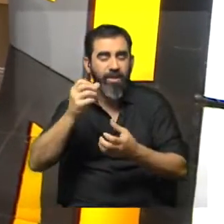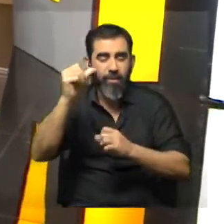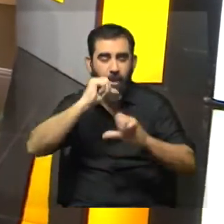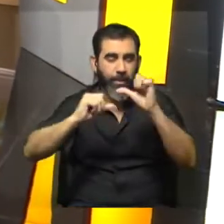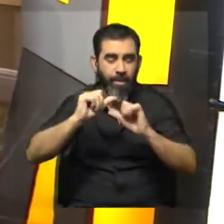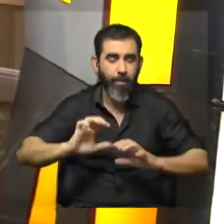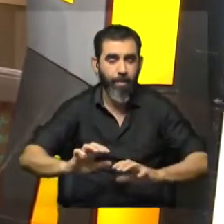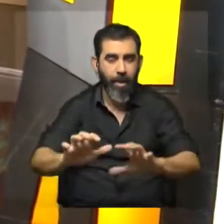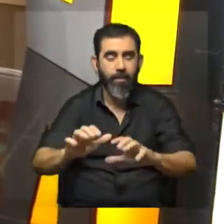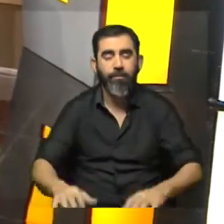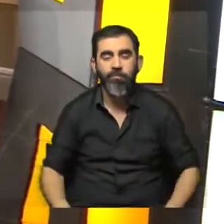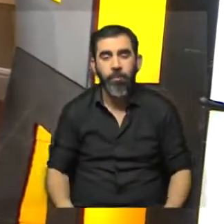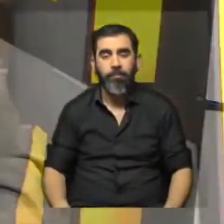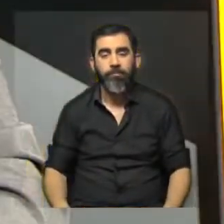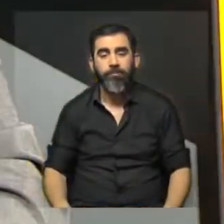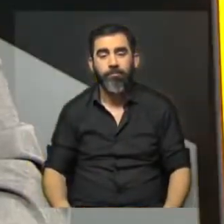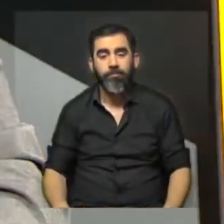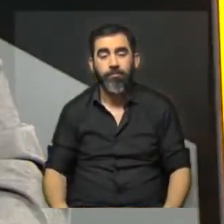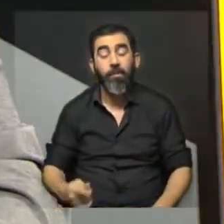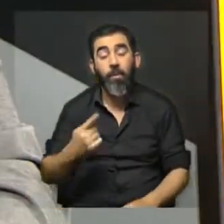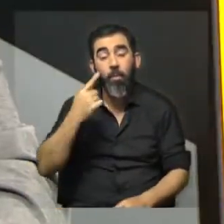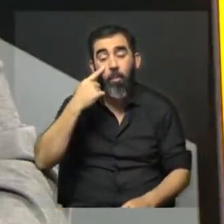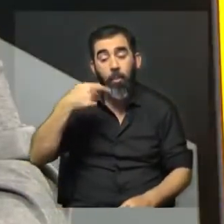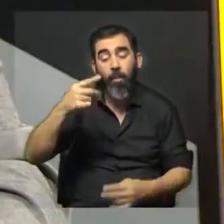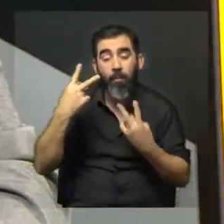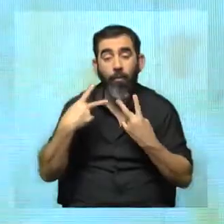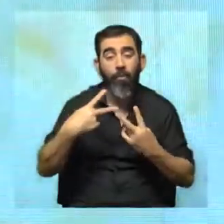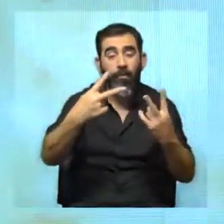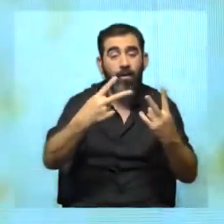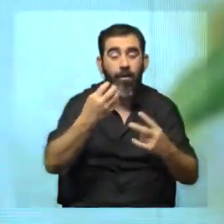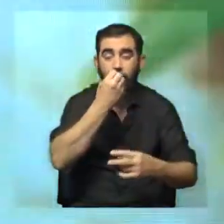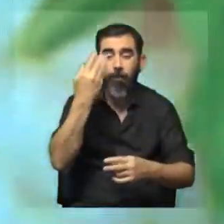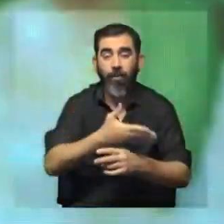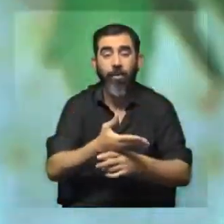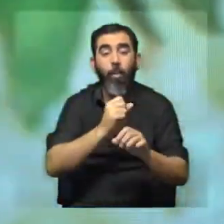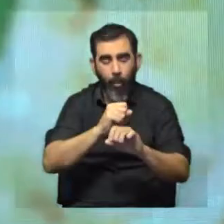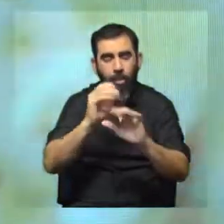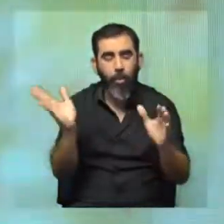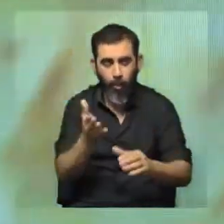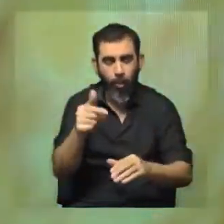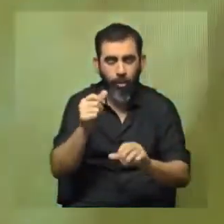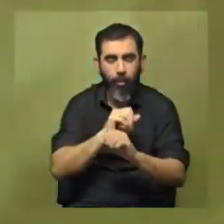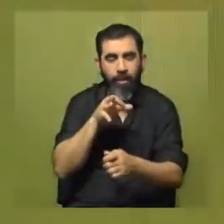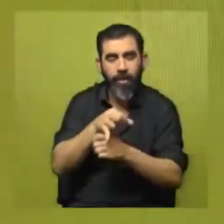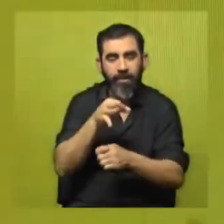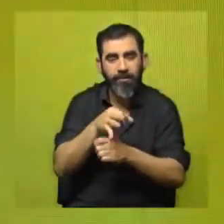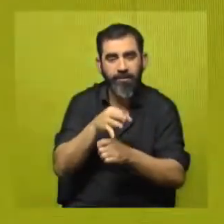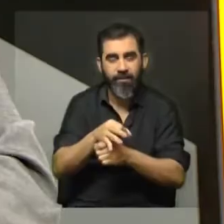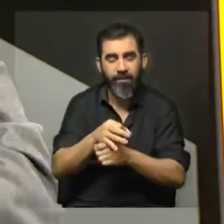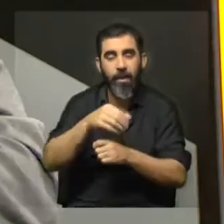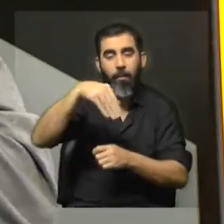digamos. Está bueno. Bueno, algo para probar cuando uno viaje para aquella parte. Sí, y se puede producir acá, también enseñamos cómo hacerlo con mazamorra